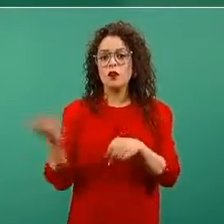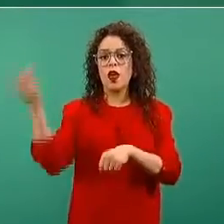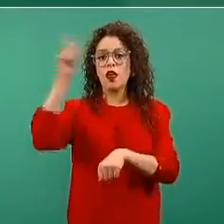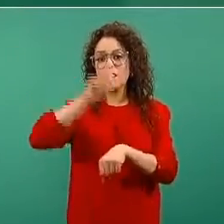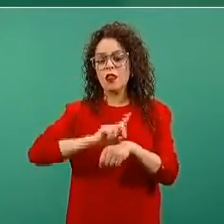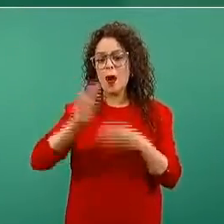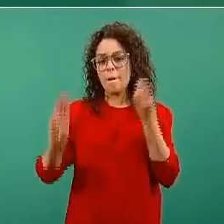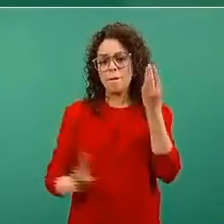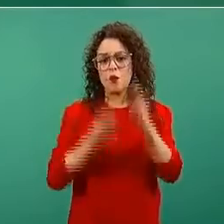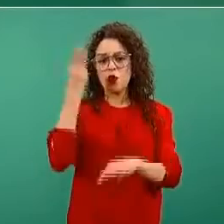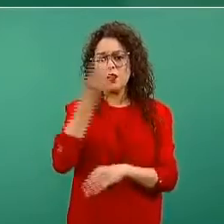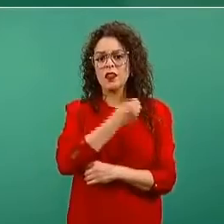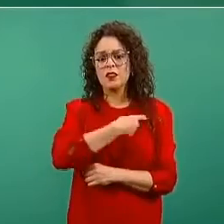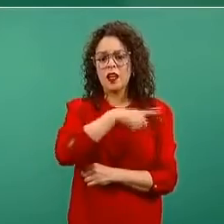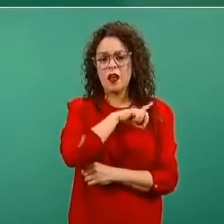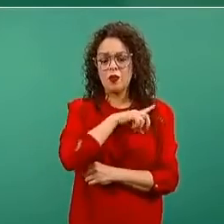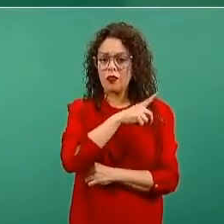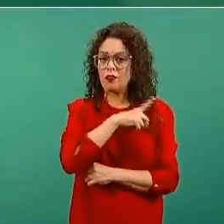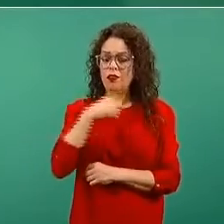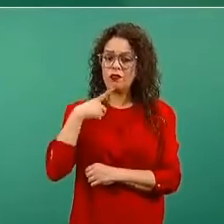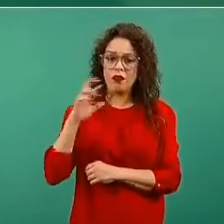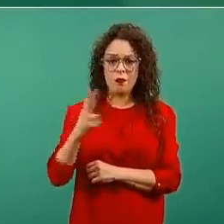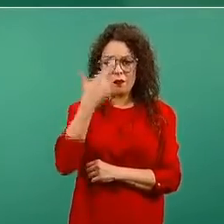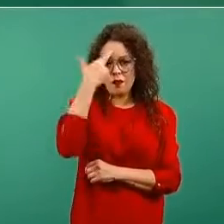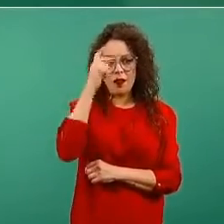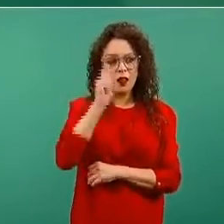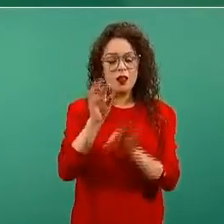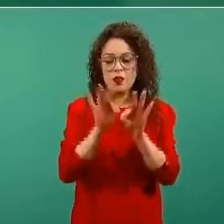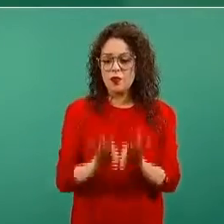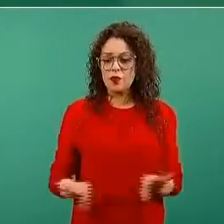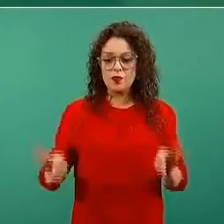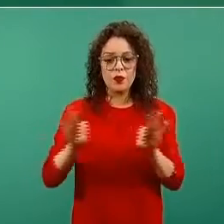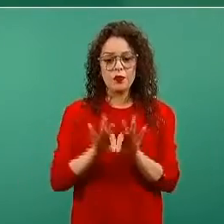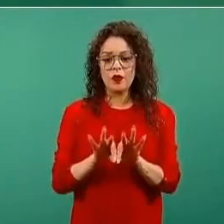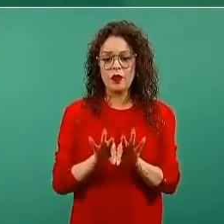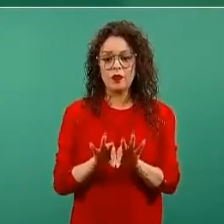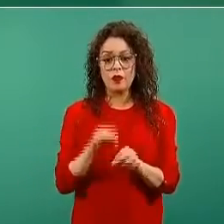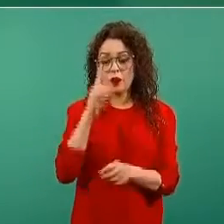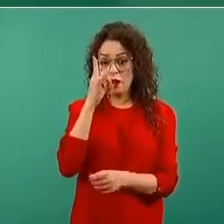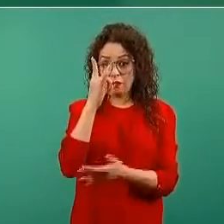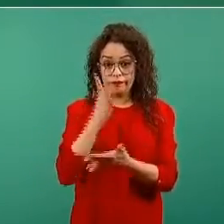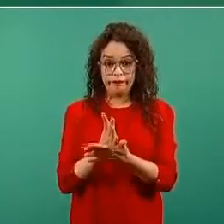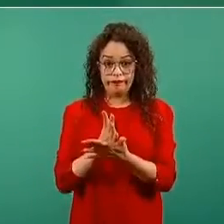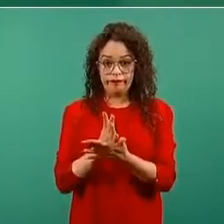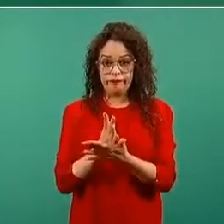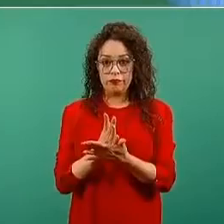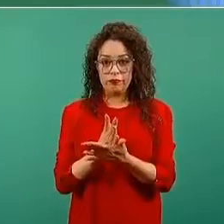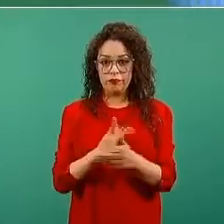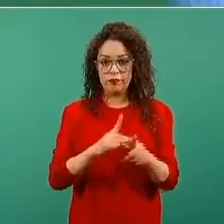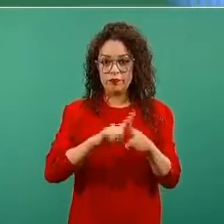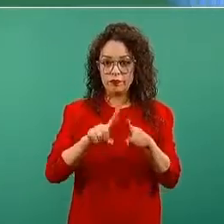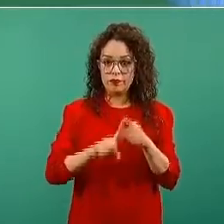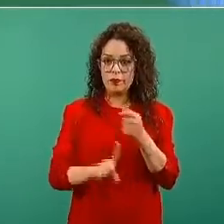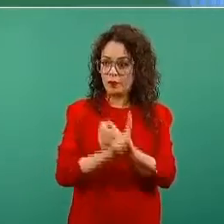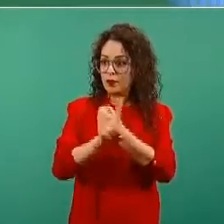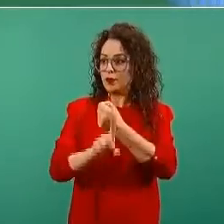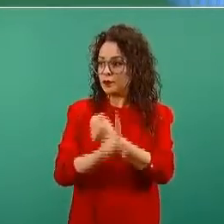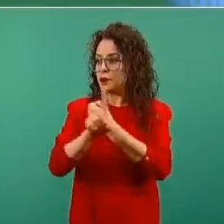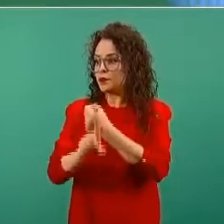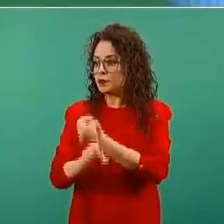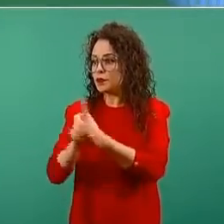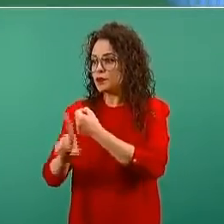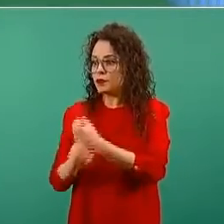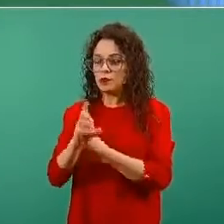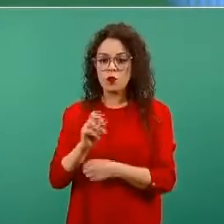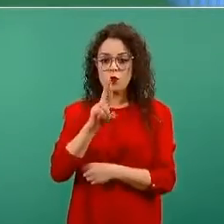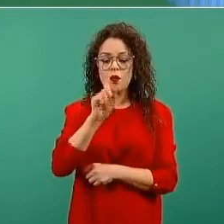Es un día para recordar la importancia no solamente de los retos que enfrentan las poblaciones en materia de